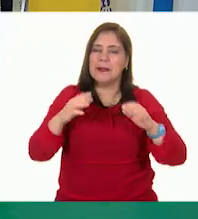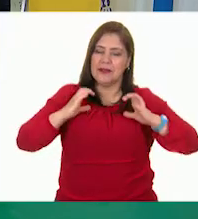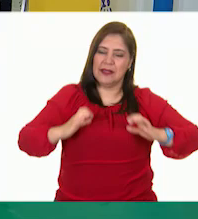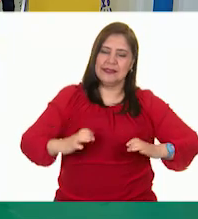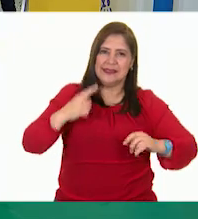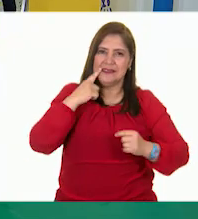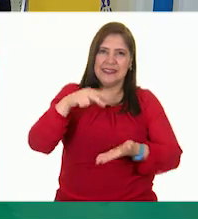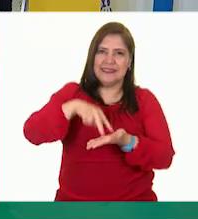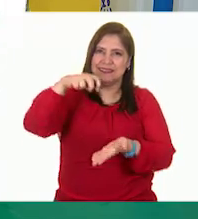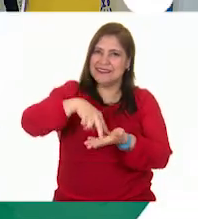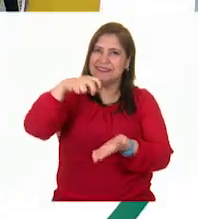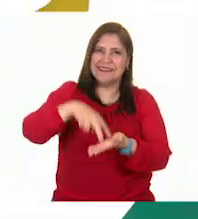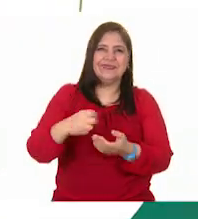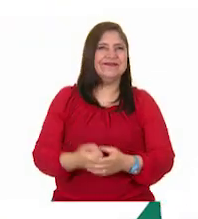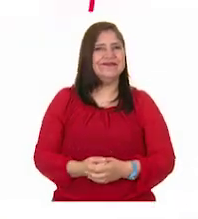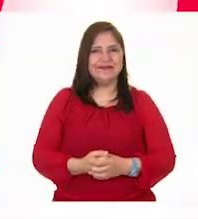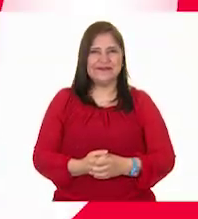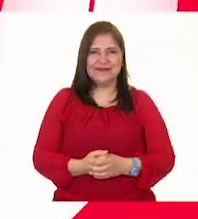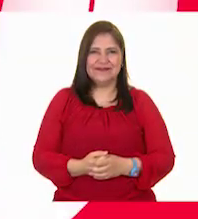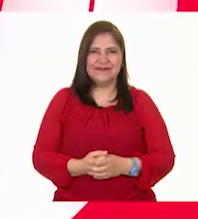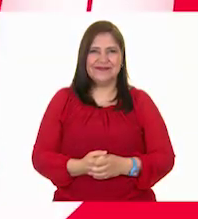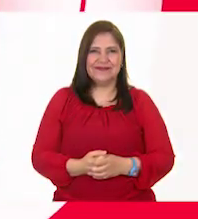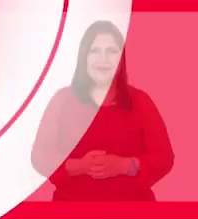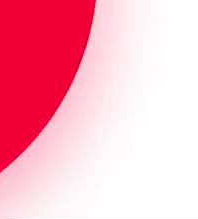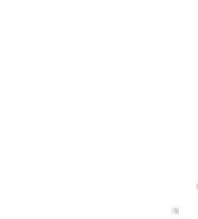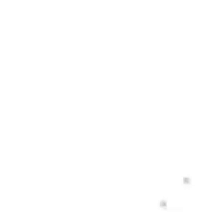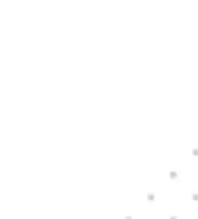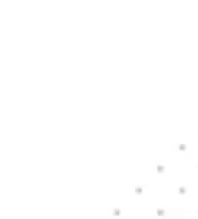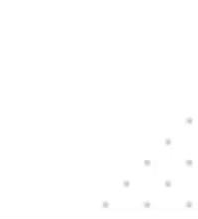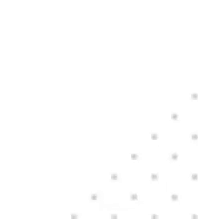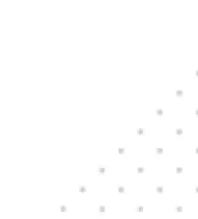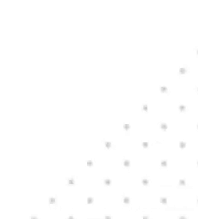saltando, adelante, atrás.